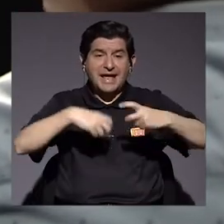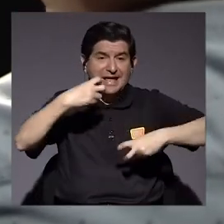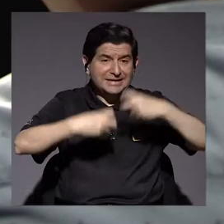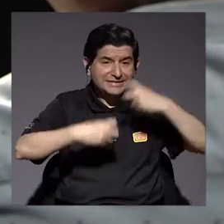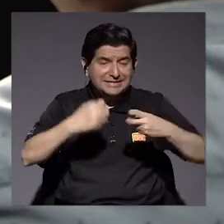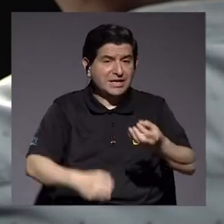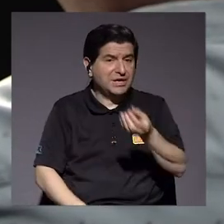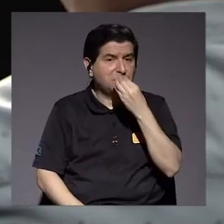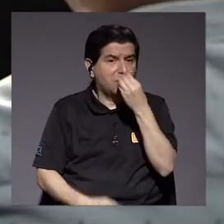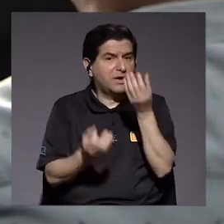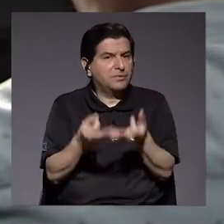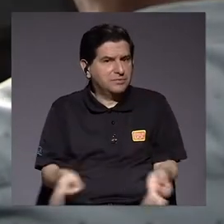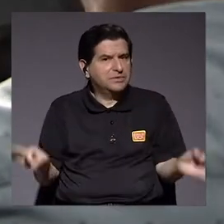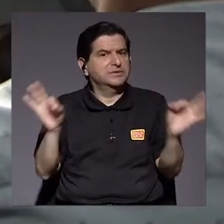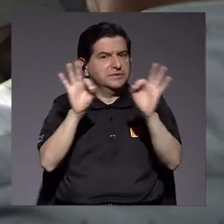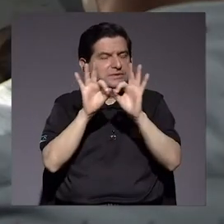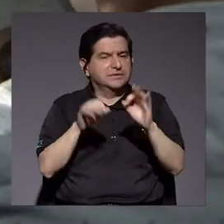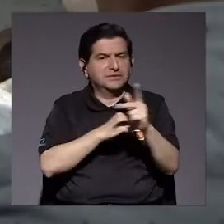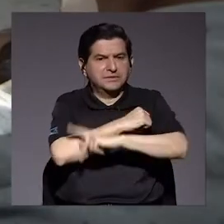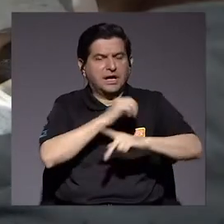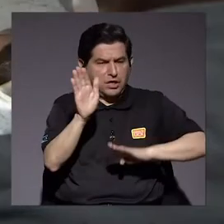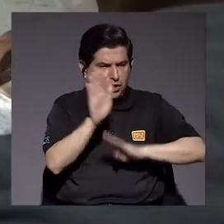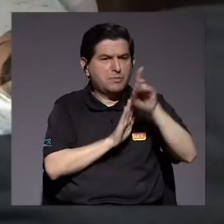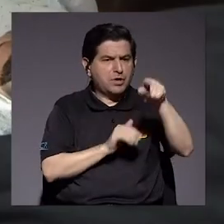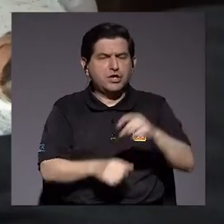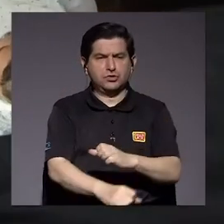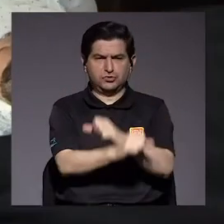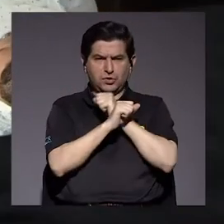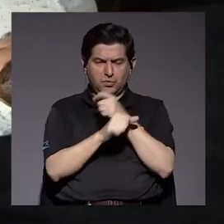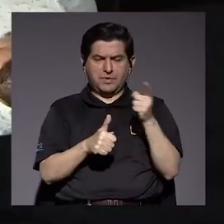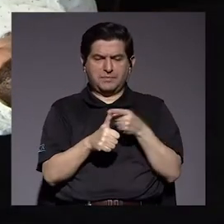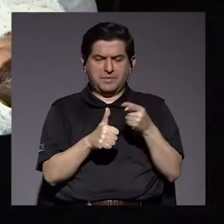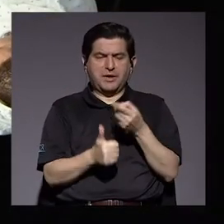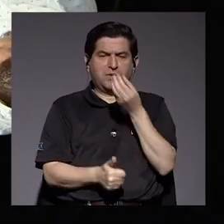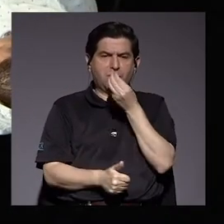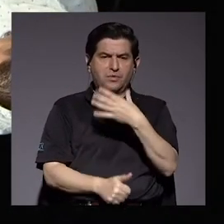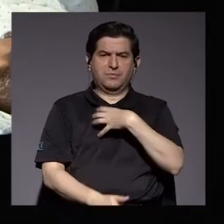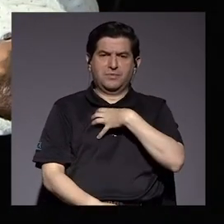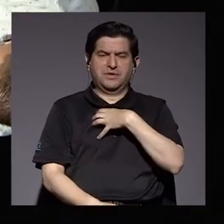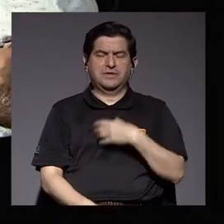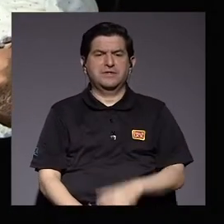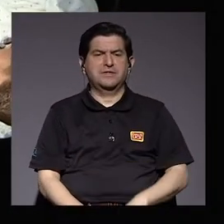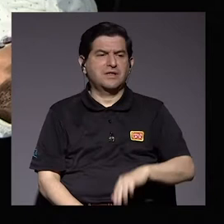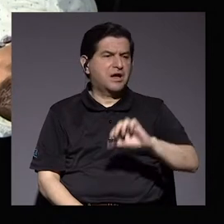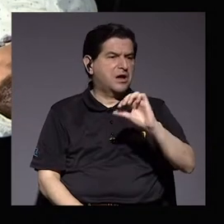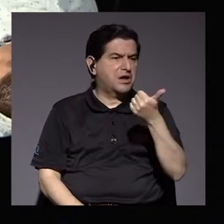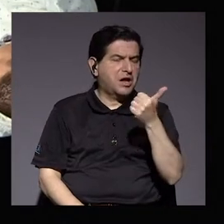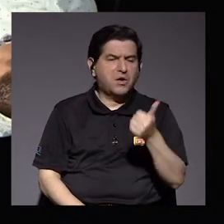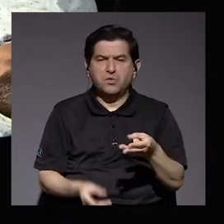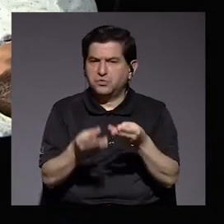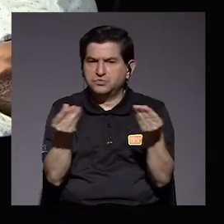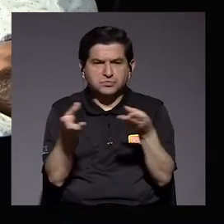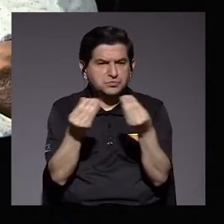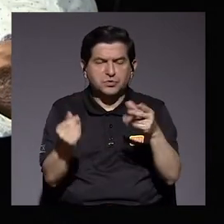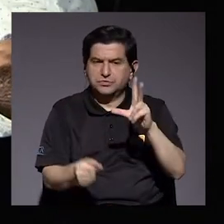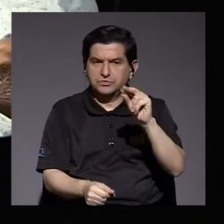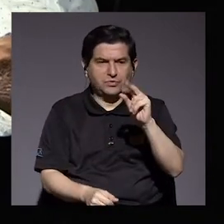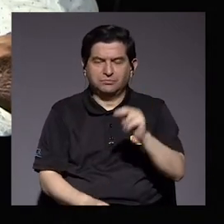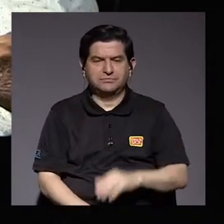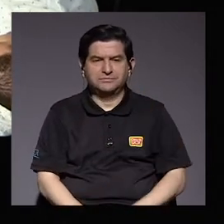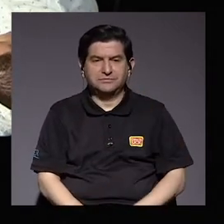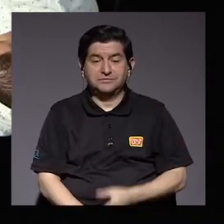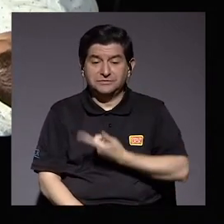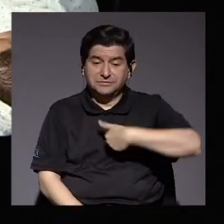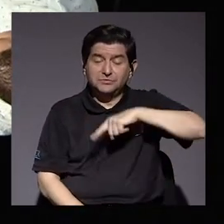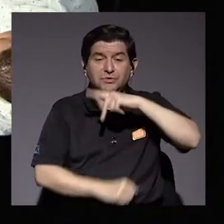comida llega a ser fundamental, y si usted ve los países desarrollados, ellos se aseguran su comida primero. Sí, no dejan a terceros que les produzcan la comida, y eso es donde tal